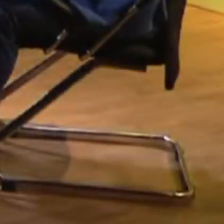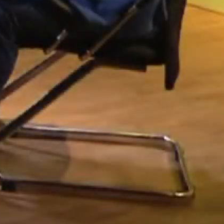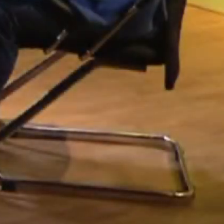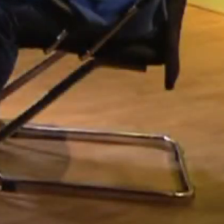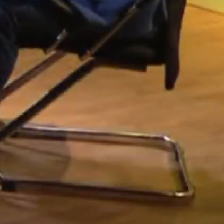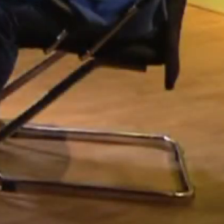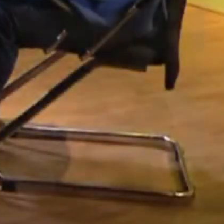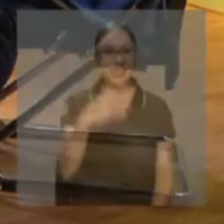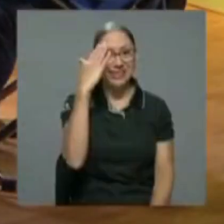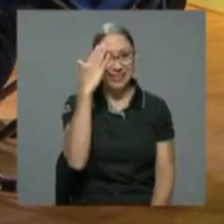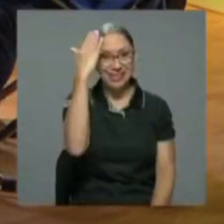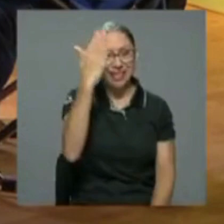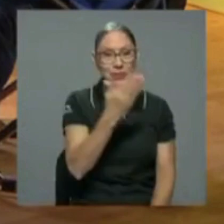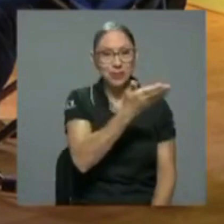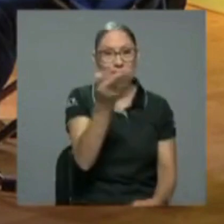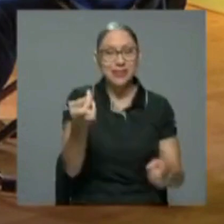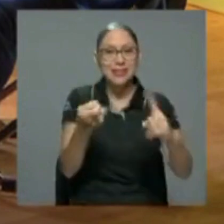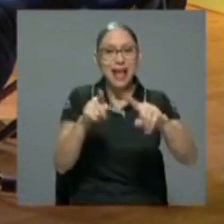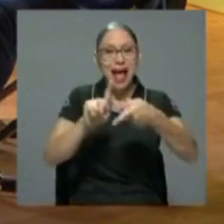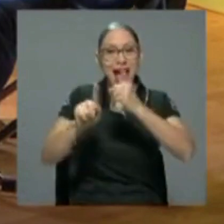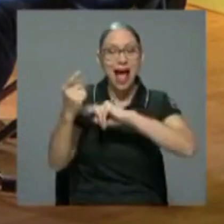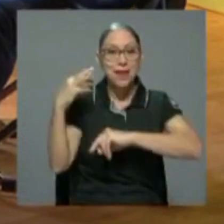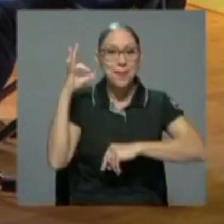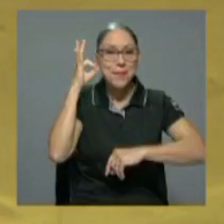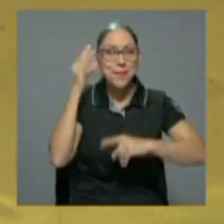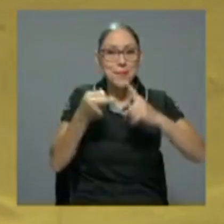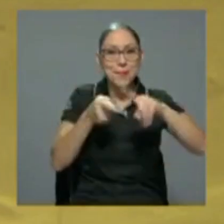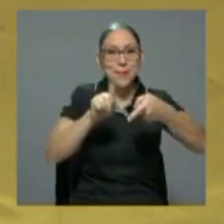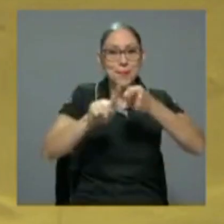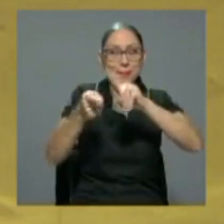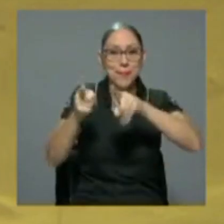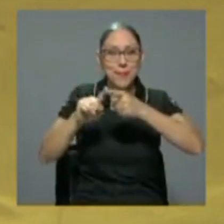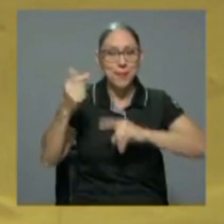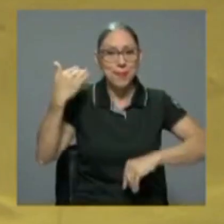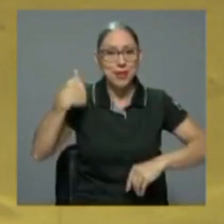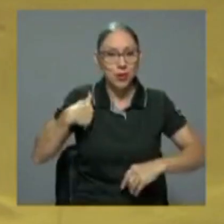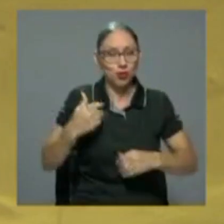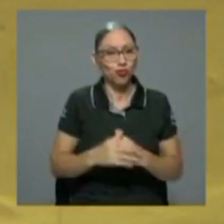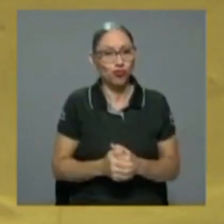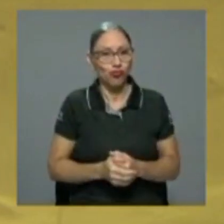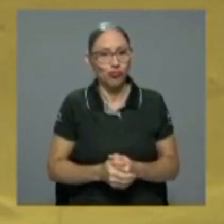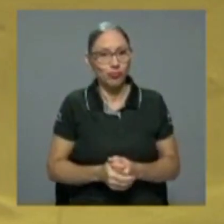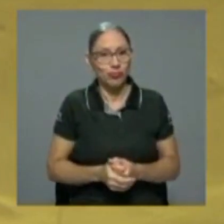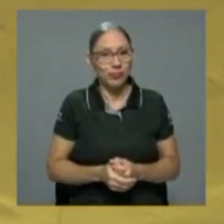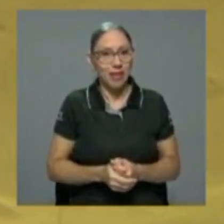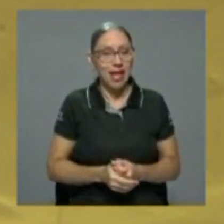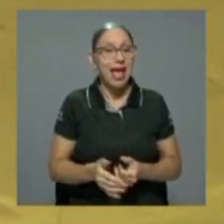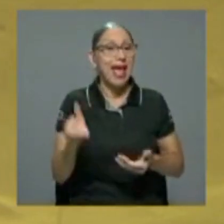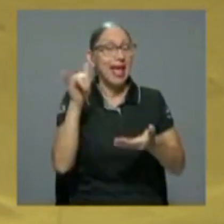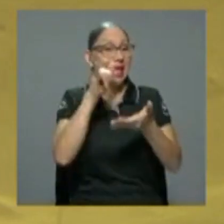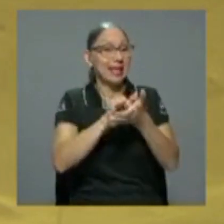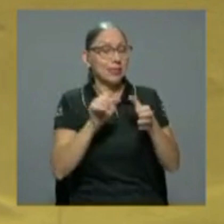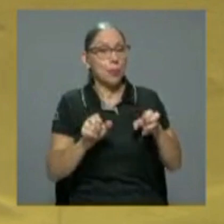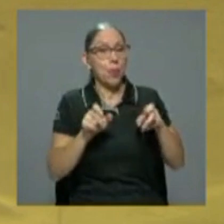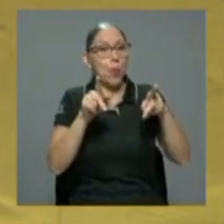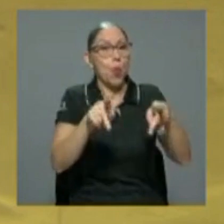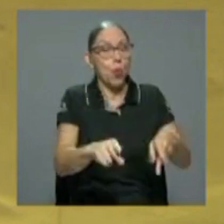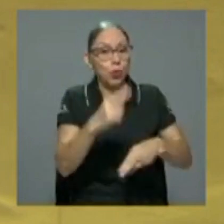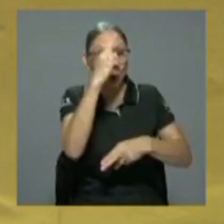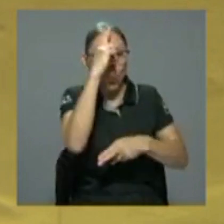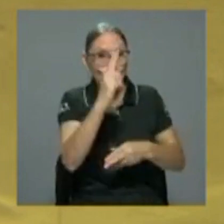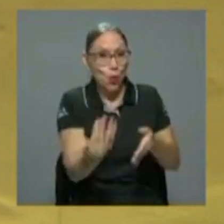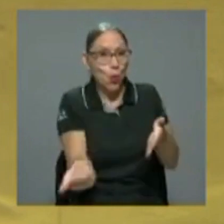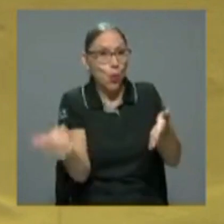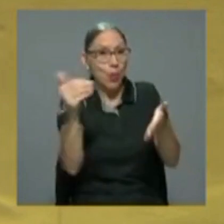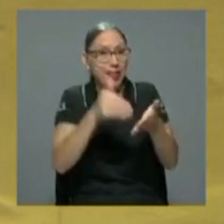Los saludamos, amigas y amigos, y tenemos en esta ocasión el privilegio de volver